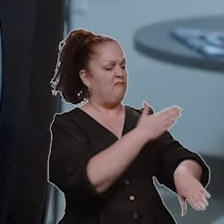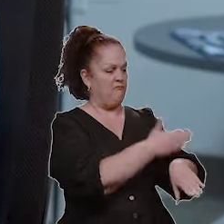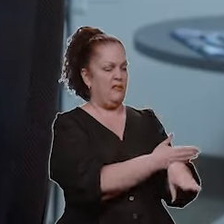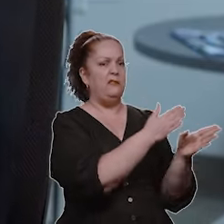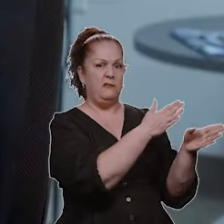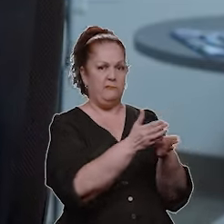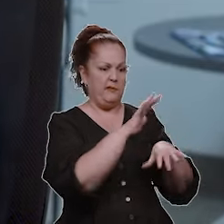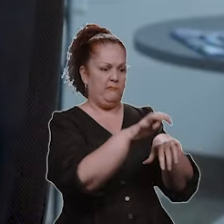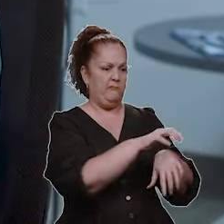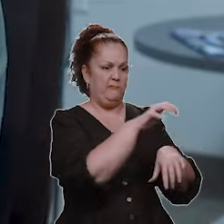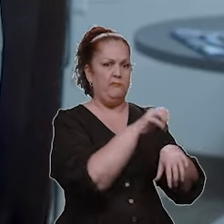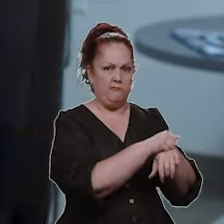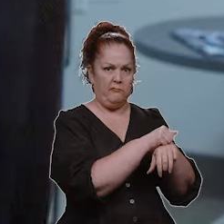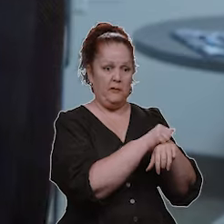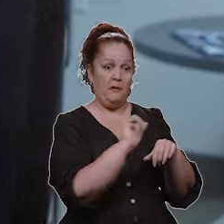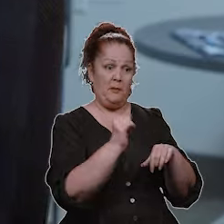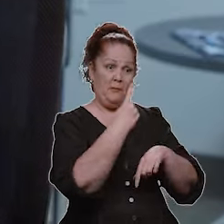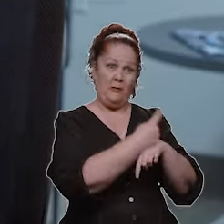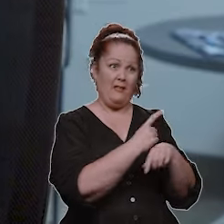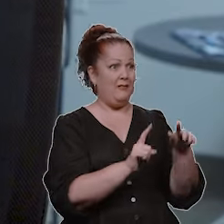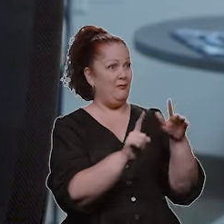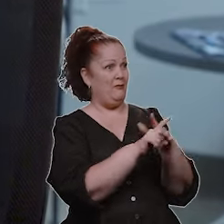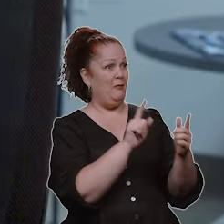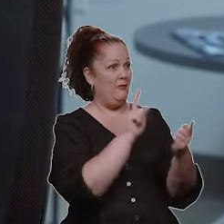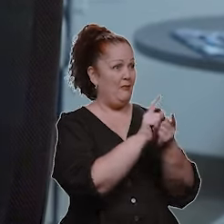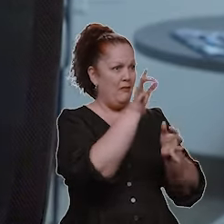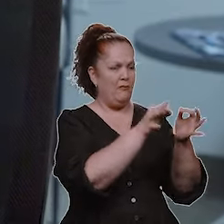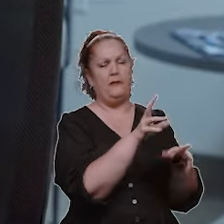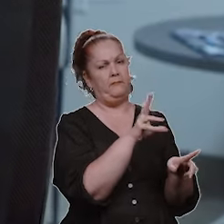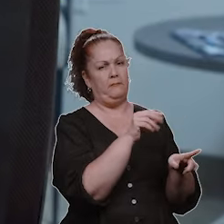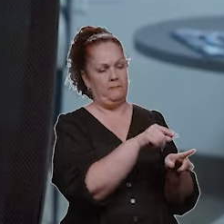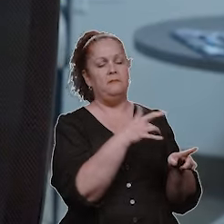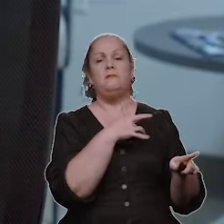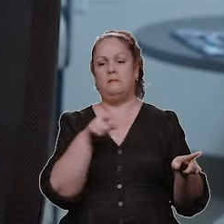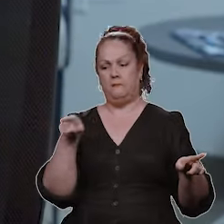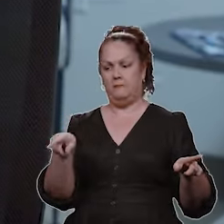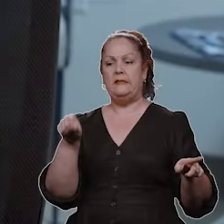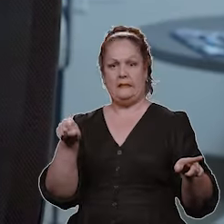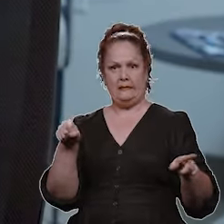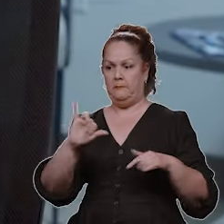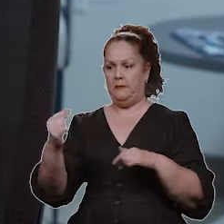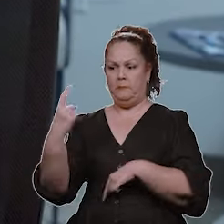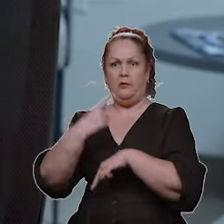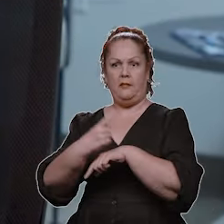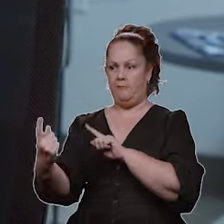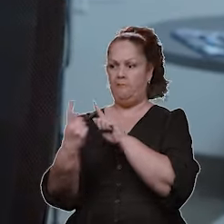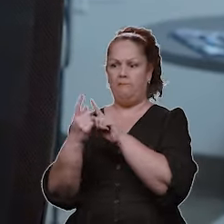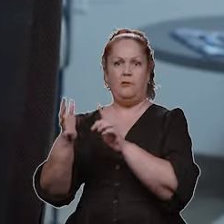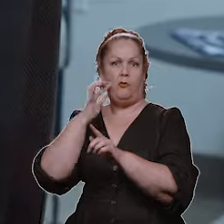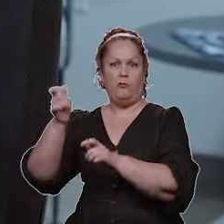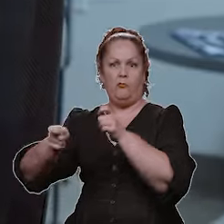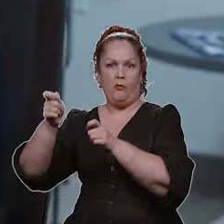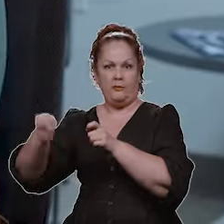y No necesariamente el mismo día que el ciudadano acude a radicar algún tipo de petición en la sala superior ese mismo día vaya a ser escuchado por